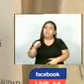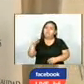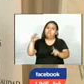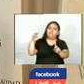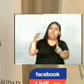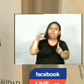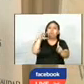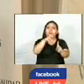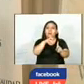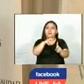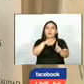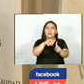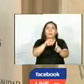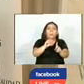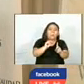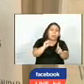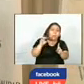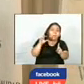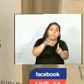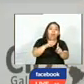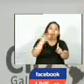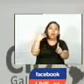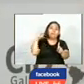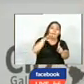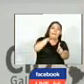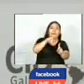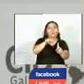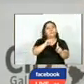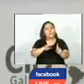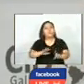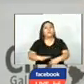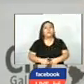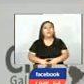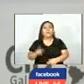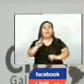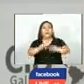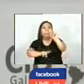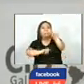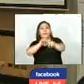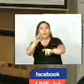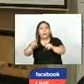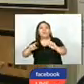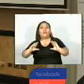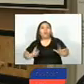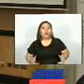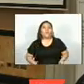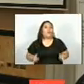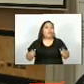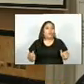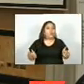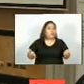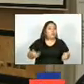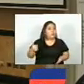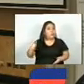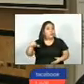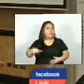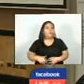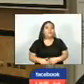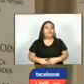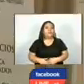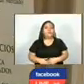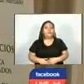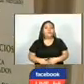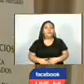delincuencia en los últimos meses. Y al consultar sobre la forma de gobierno, estos fueron los resultados.